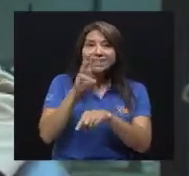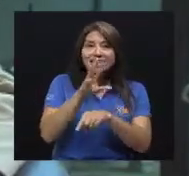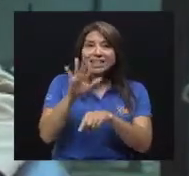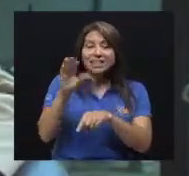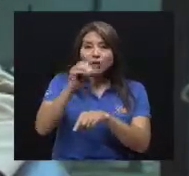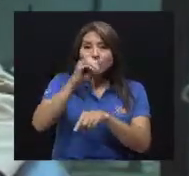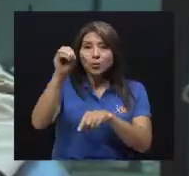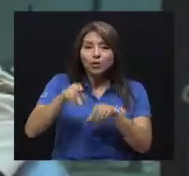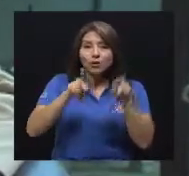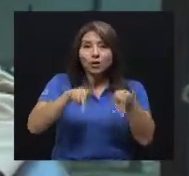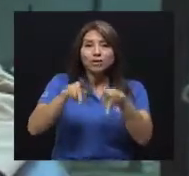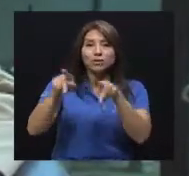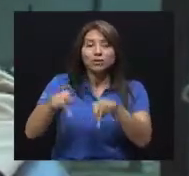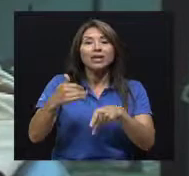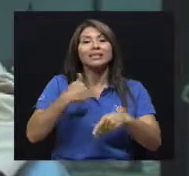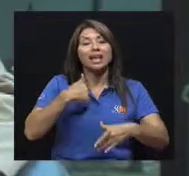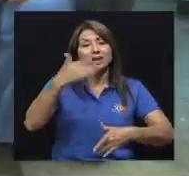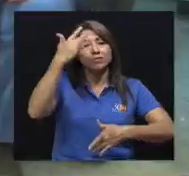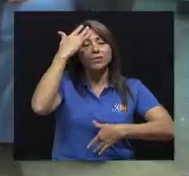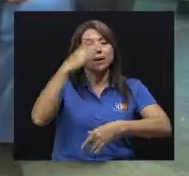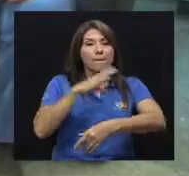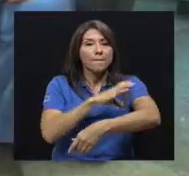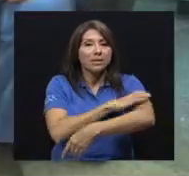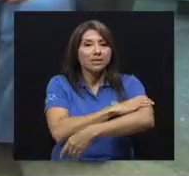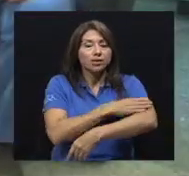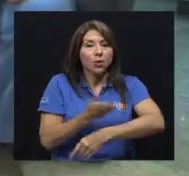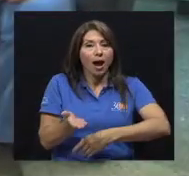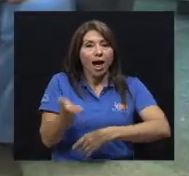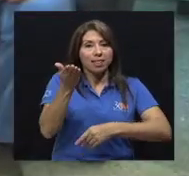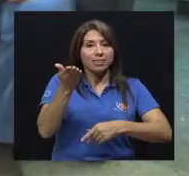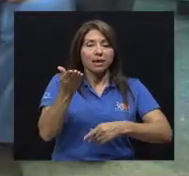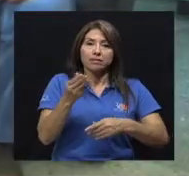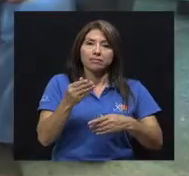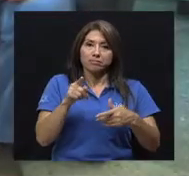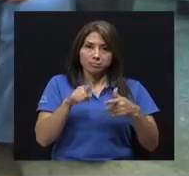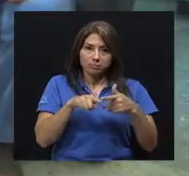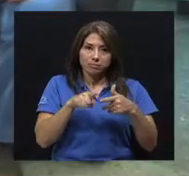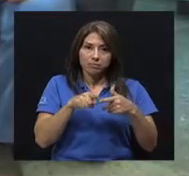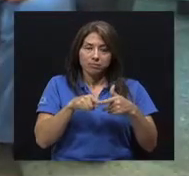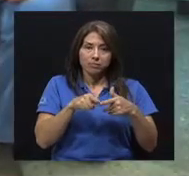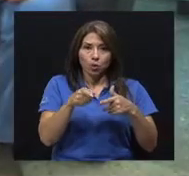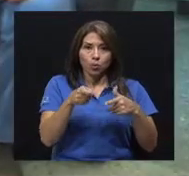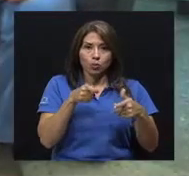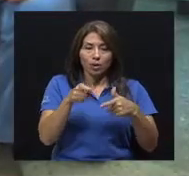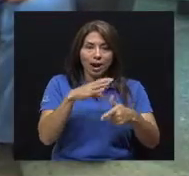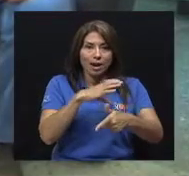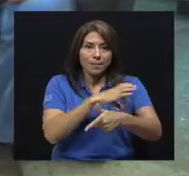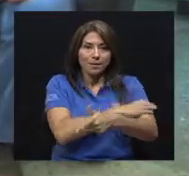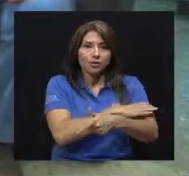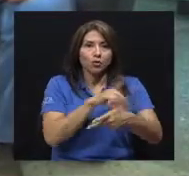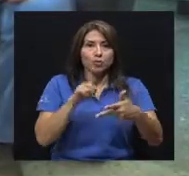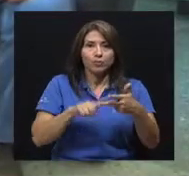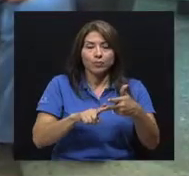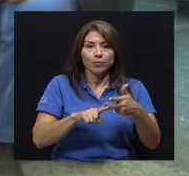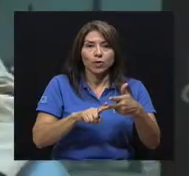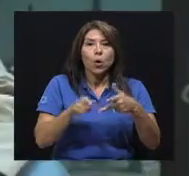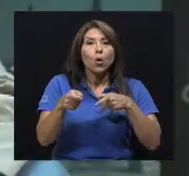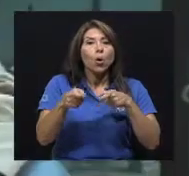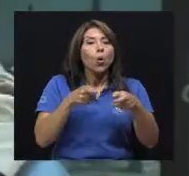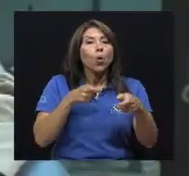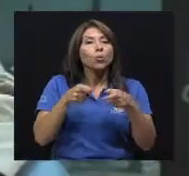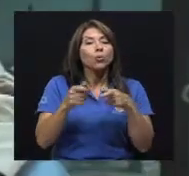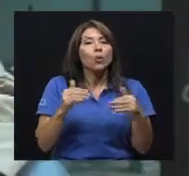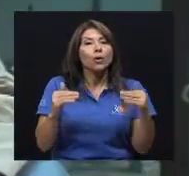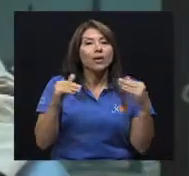55-60% de las personas tiene presión alta. Entonces es muy importante controlarse la presión. El tercero es el control de